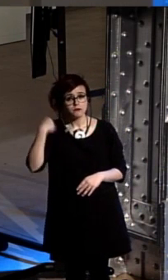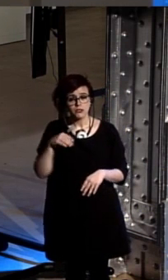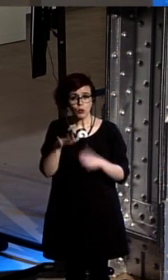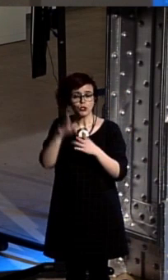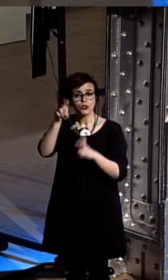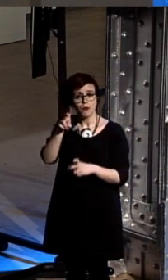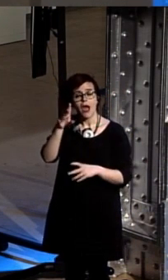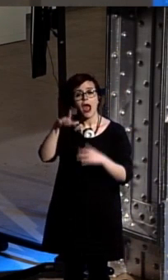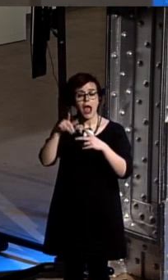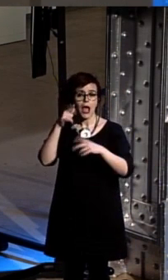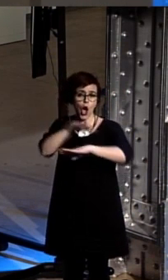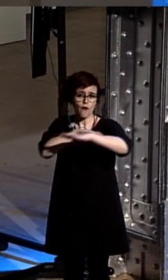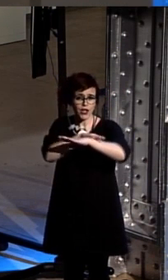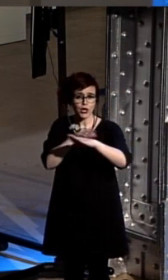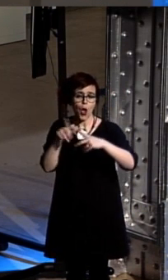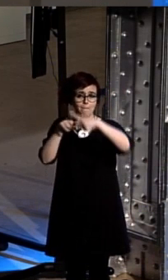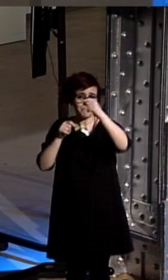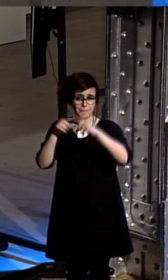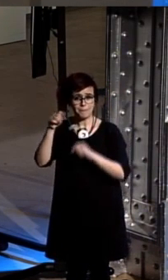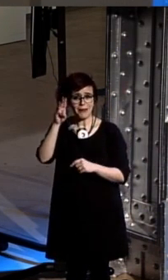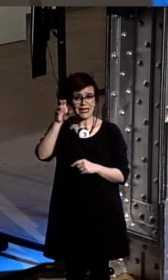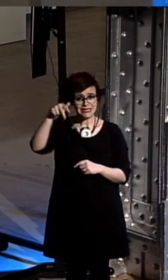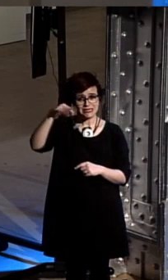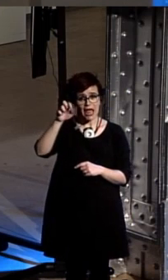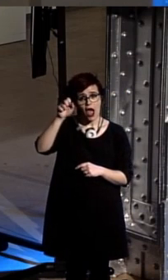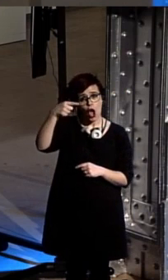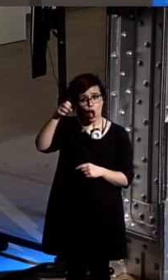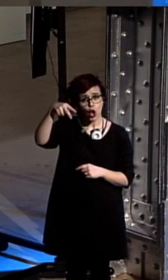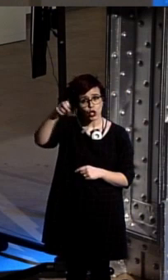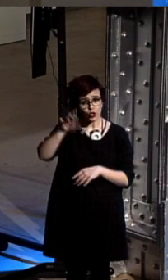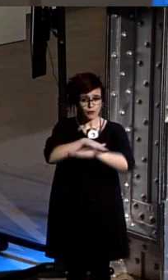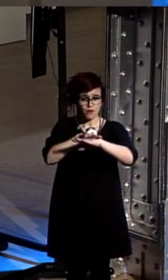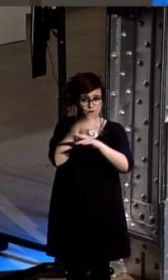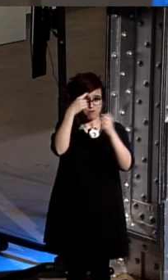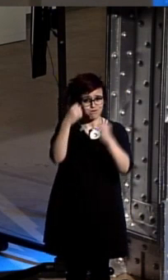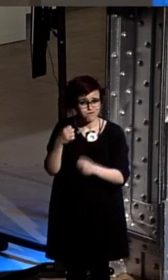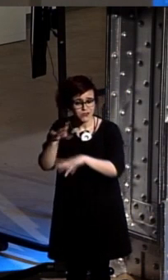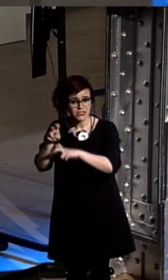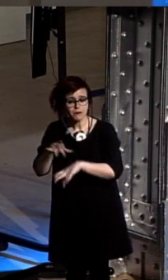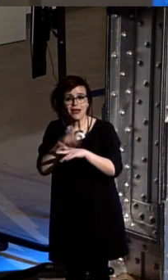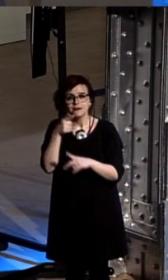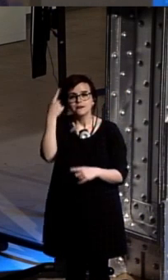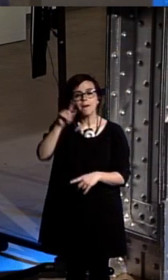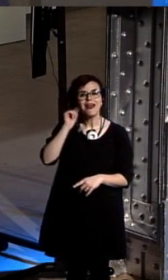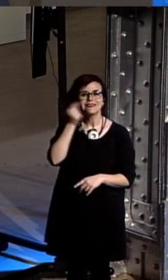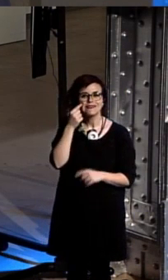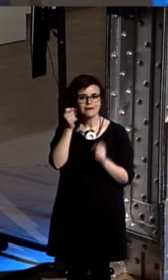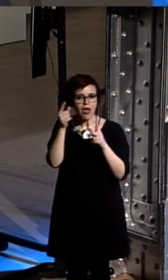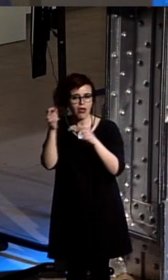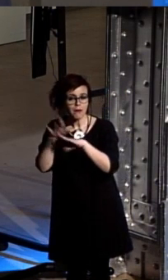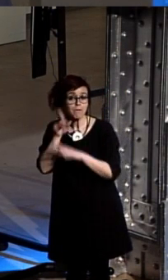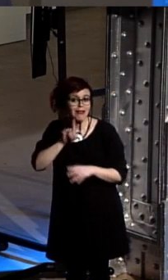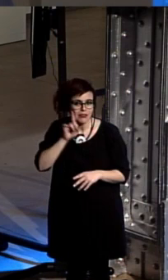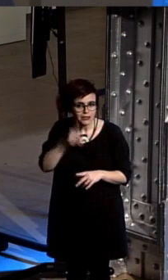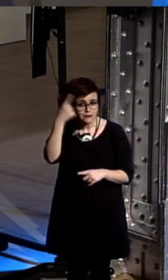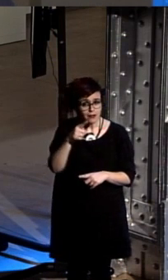CIA y el Pentágono. Se sabe que es una autoridad en el mundo de la detección de mentiras, y él también se pregunta